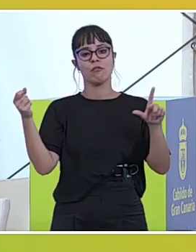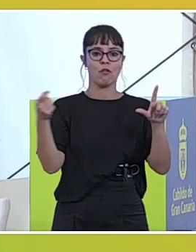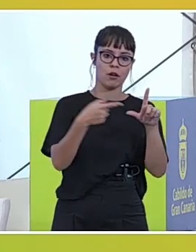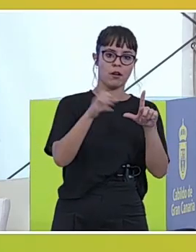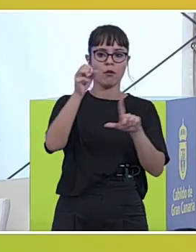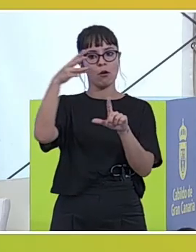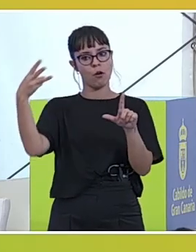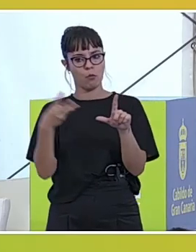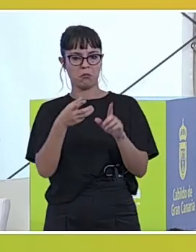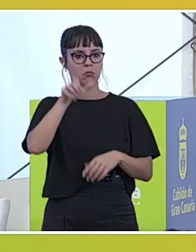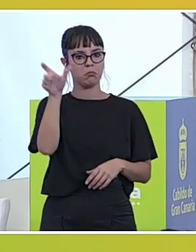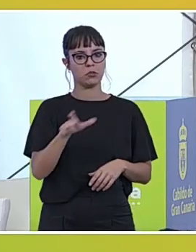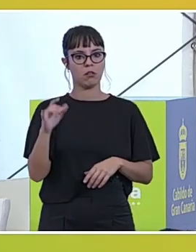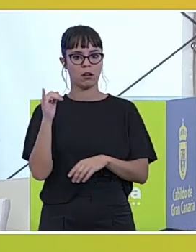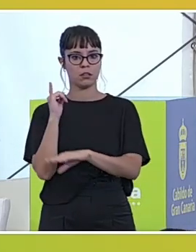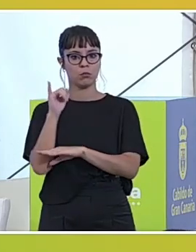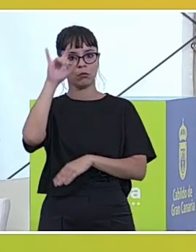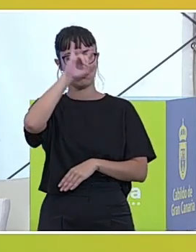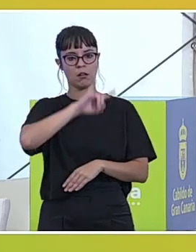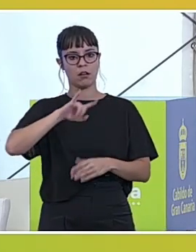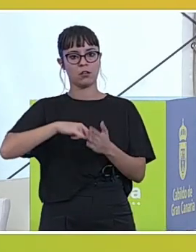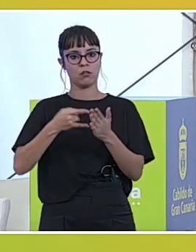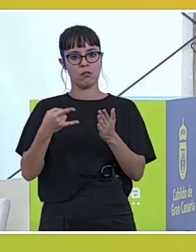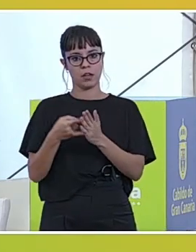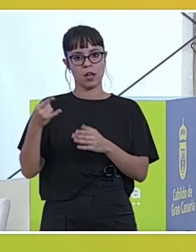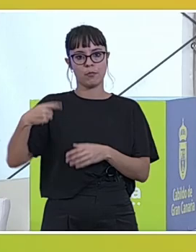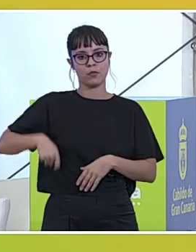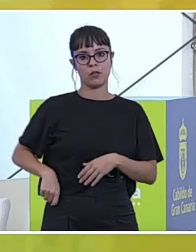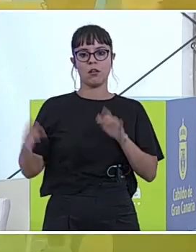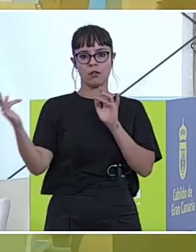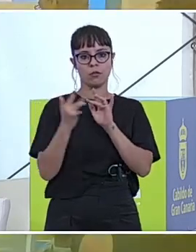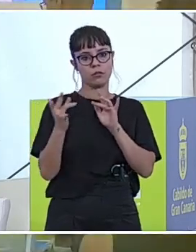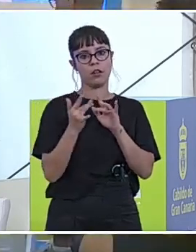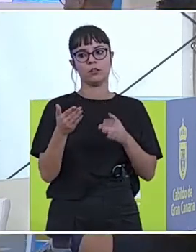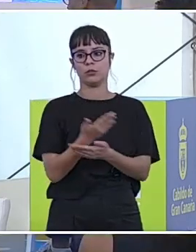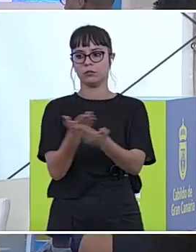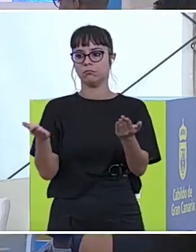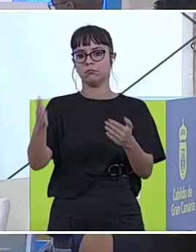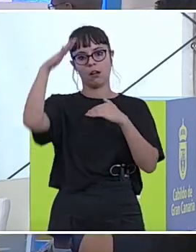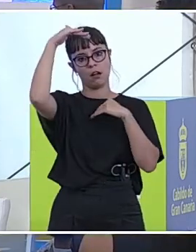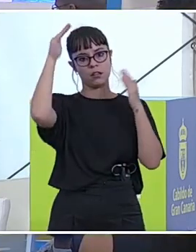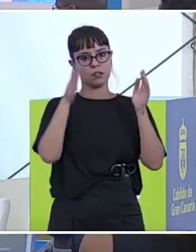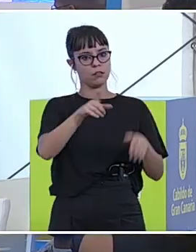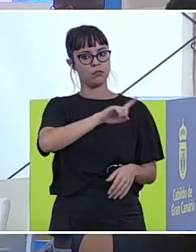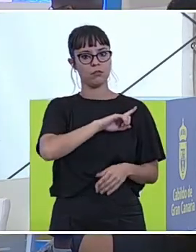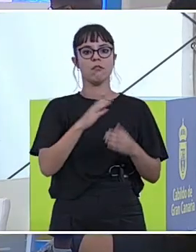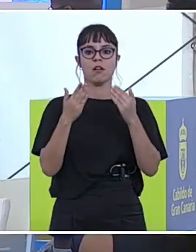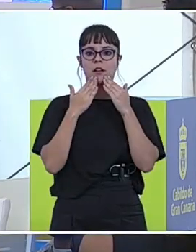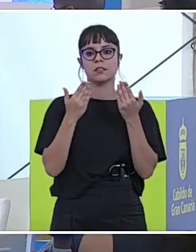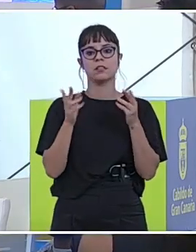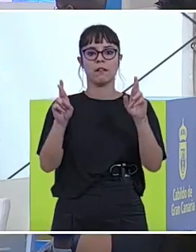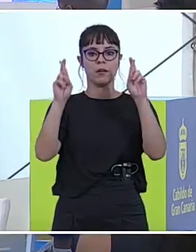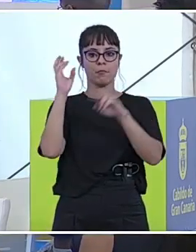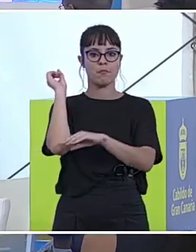ITC. Y nada, simplemente agradecerles a todos la atención y espero que haya resultado de su agrado la ponencia. Muchas